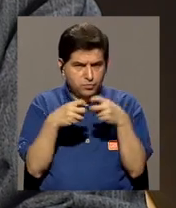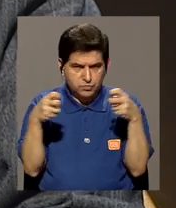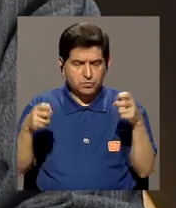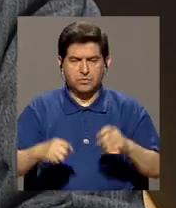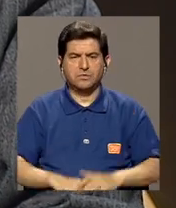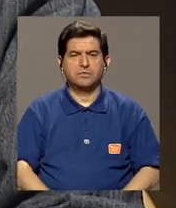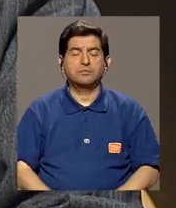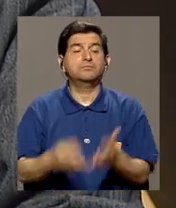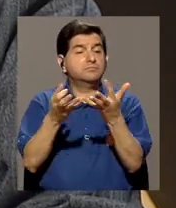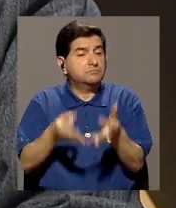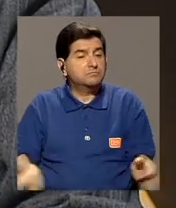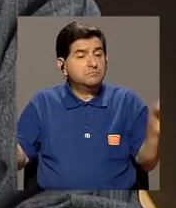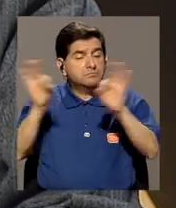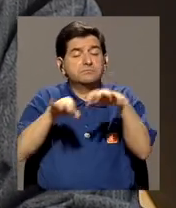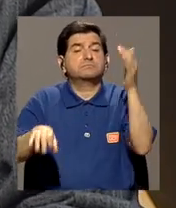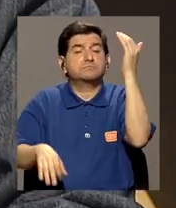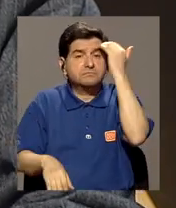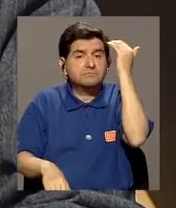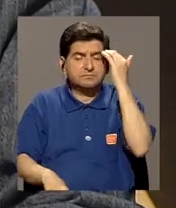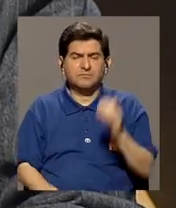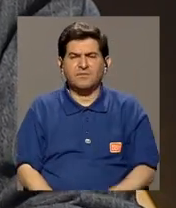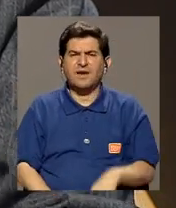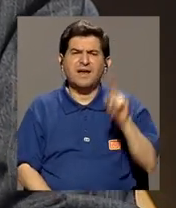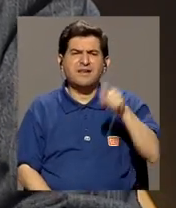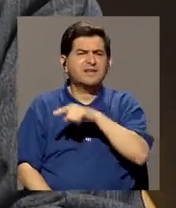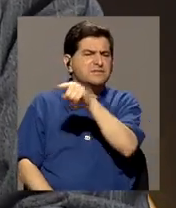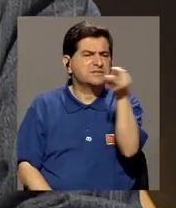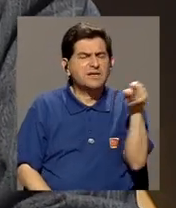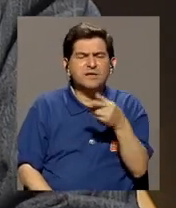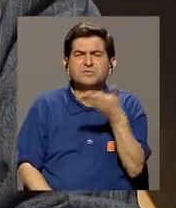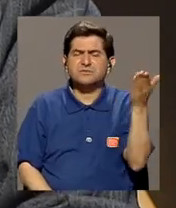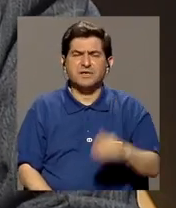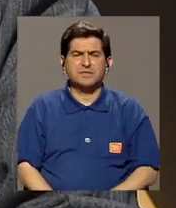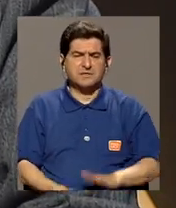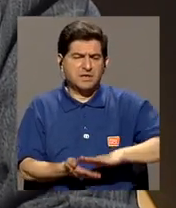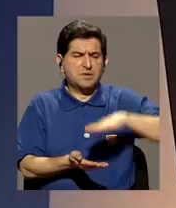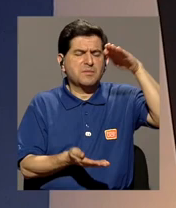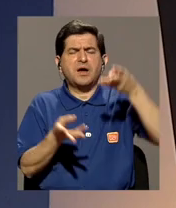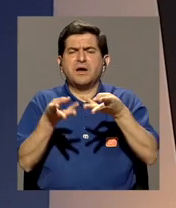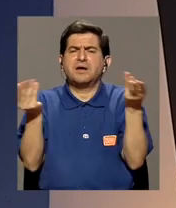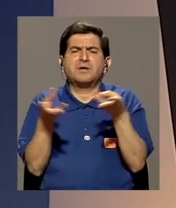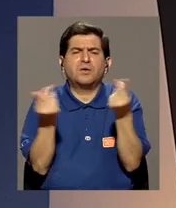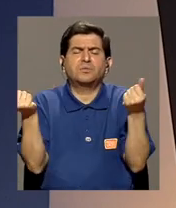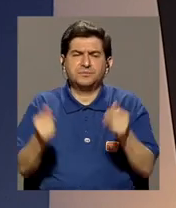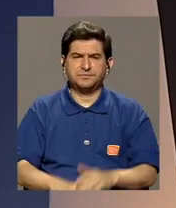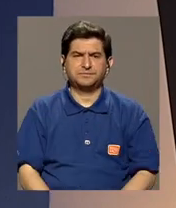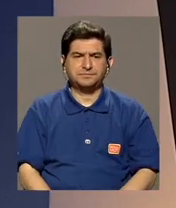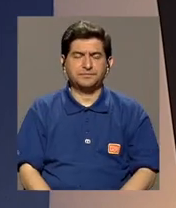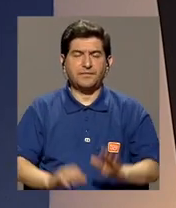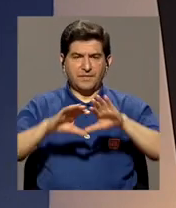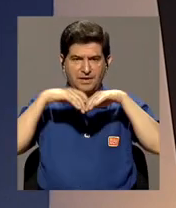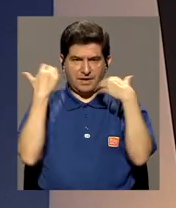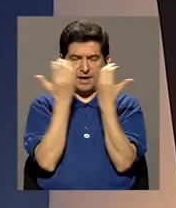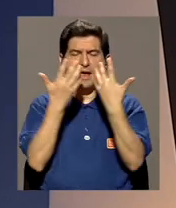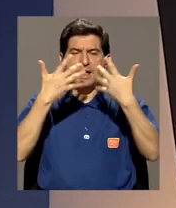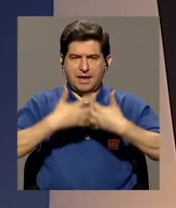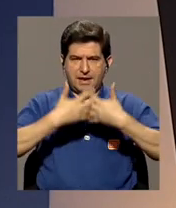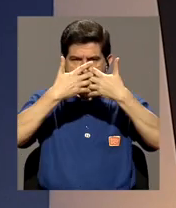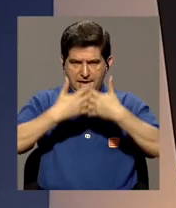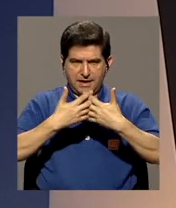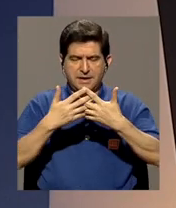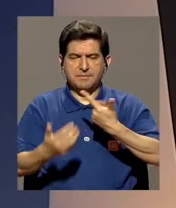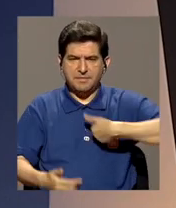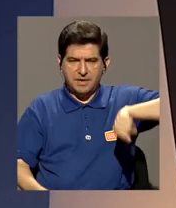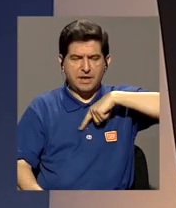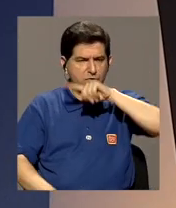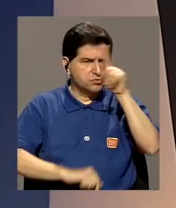es importante saber quienes requieren ustedes para aumentar la productividad si en la cámara de industrias hemos hecho